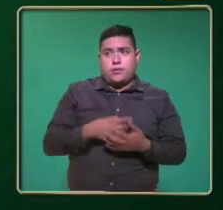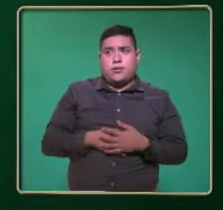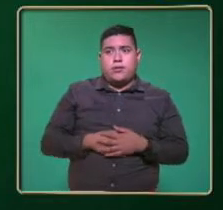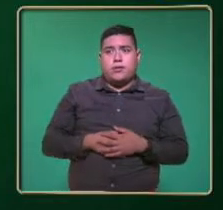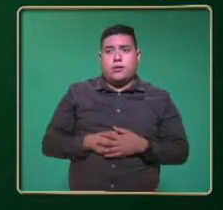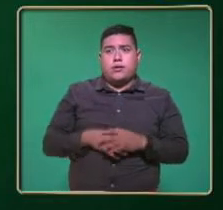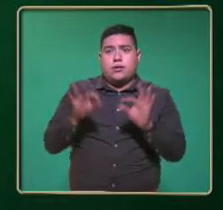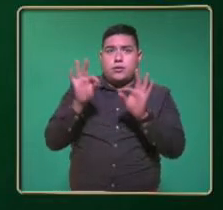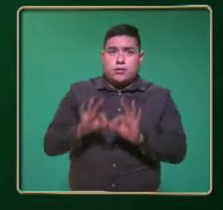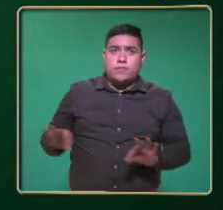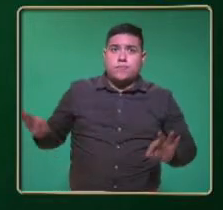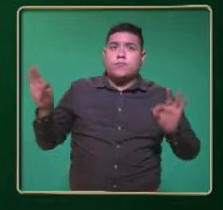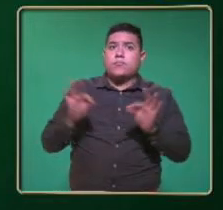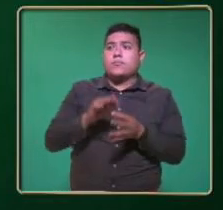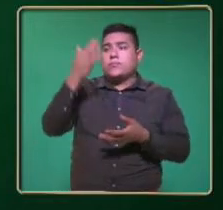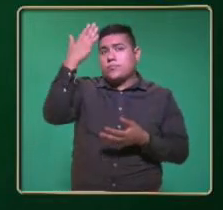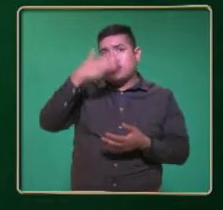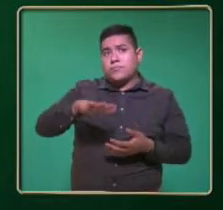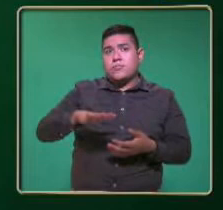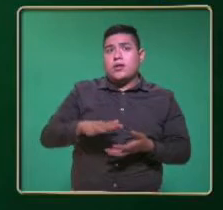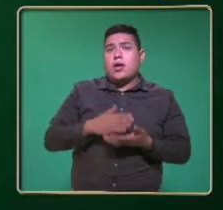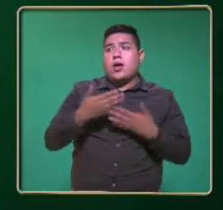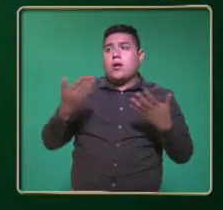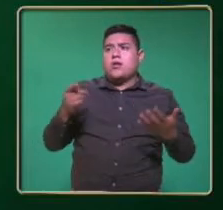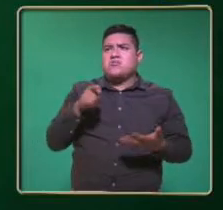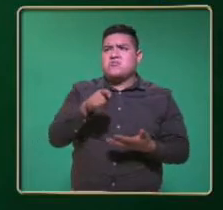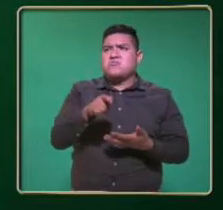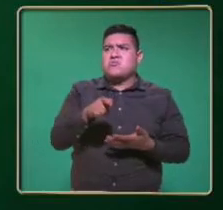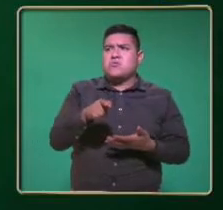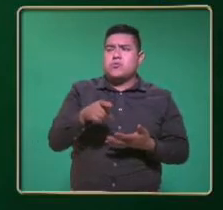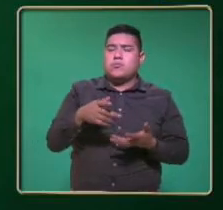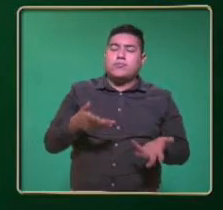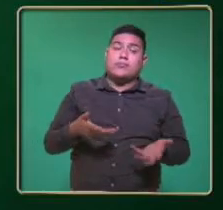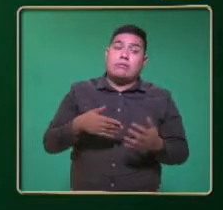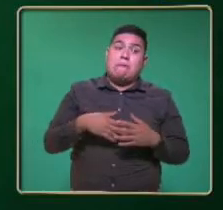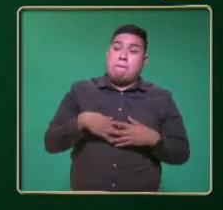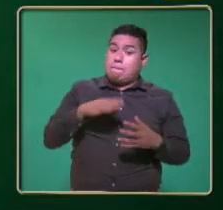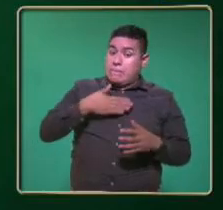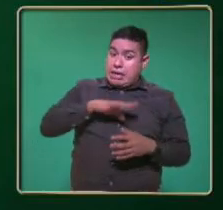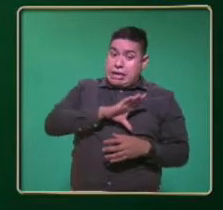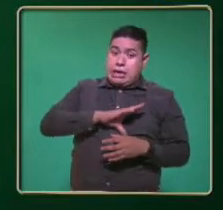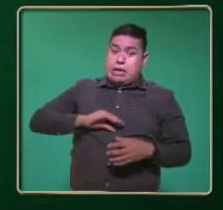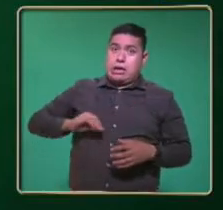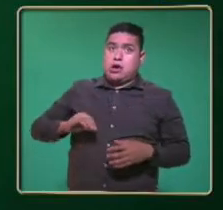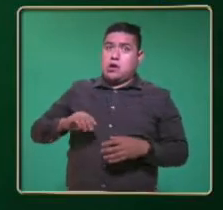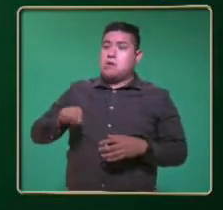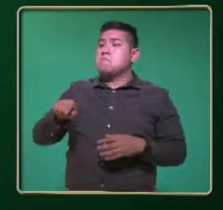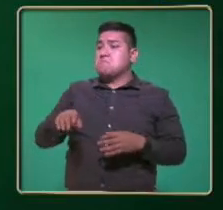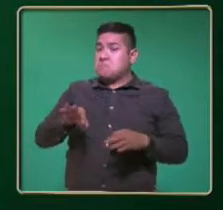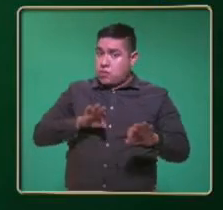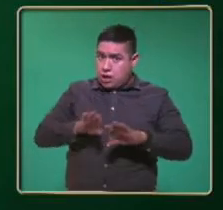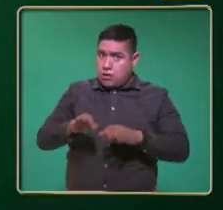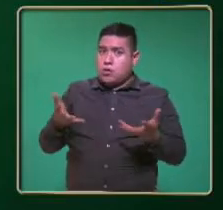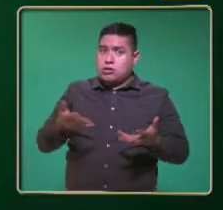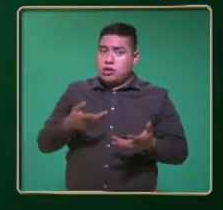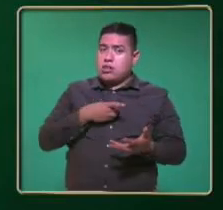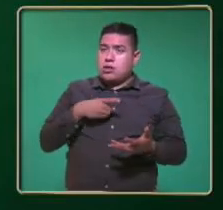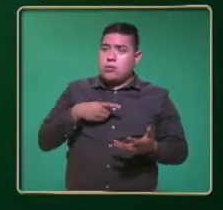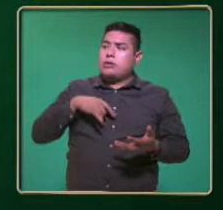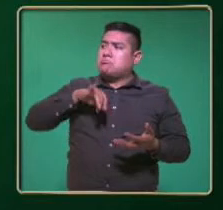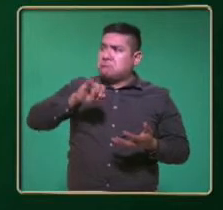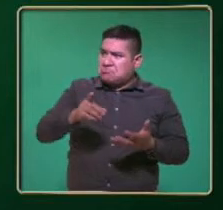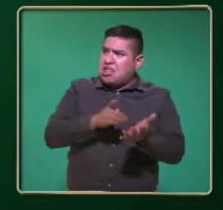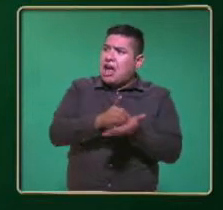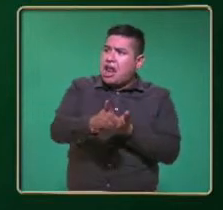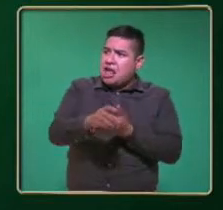Es importante que sepamos. Ahora tú podrás decir en casa, bueno, mi hijo también tiene obligaciones. Claro, hay